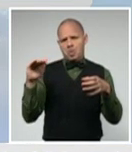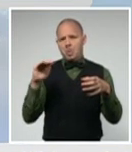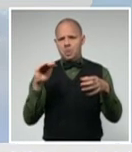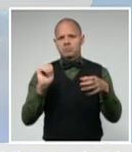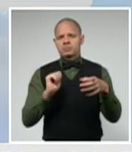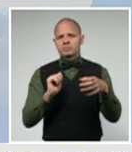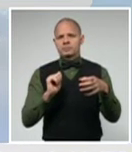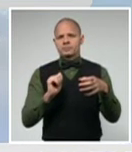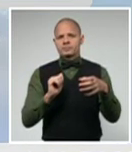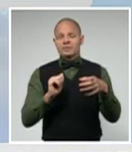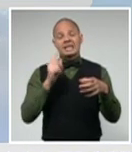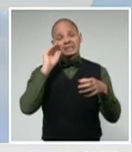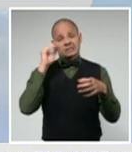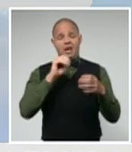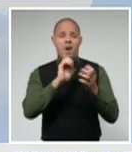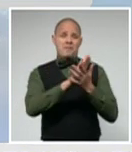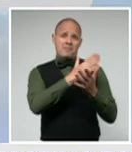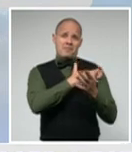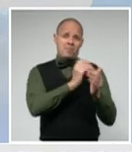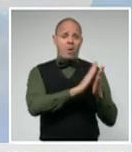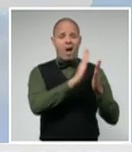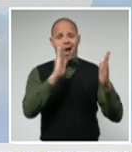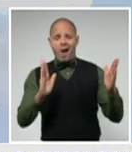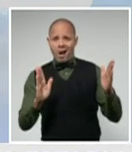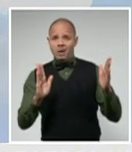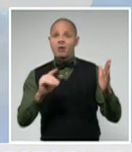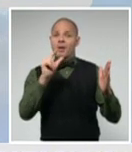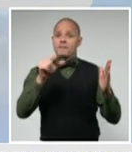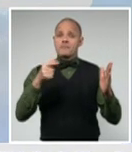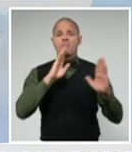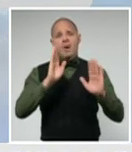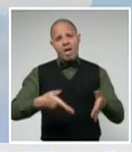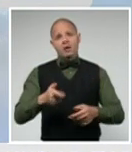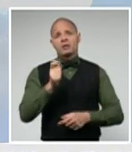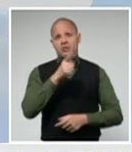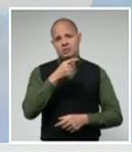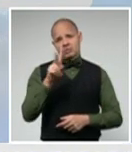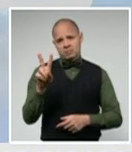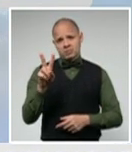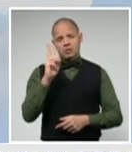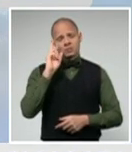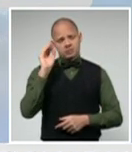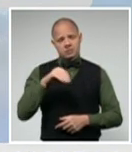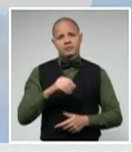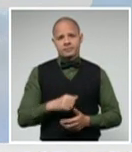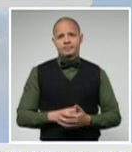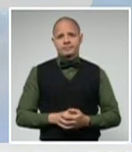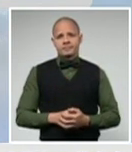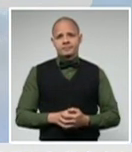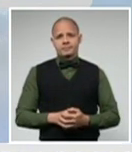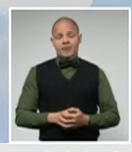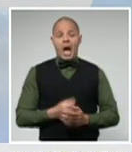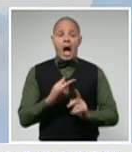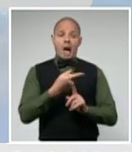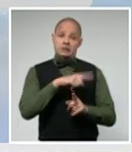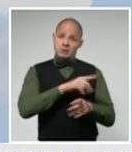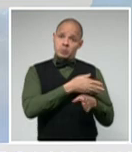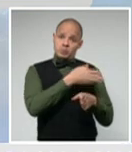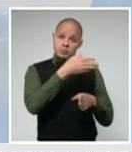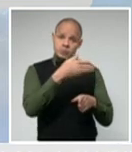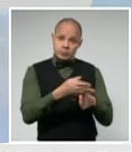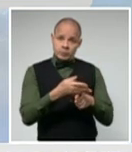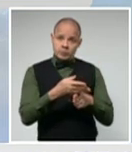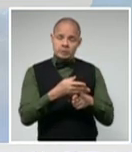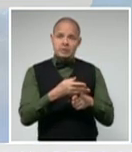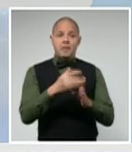122 personas han fallecido en nuestro país con la enfermedad. No hemos tenido ningún fallecido en este